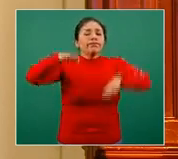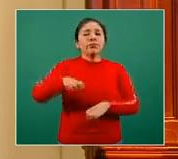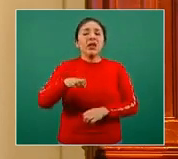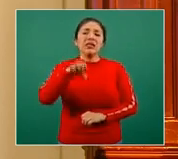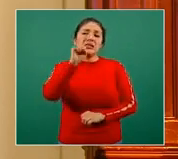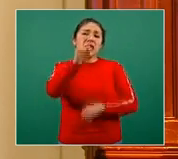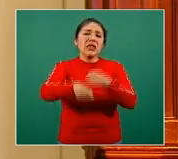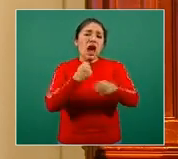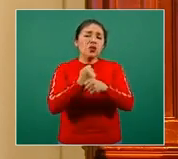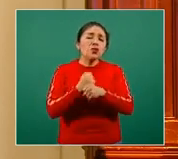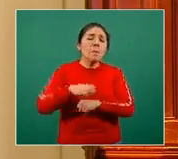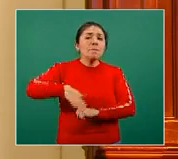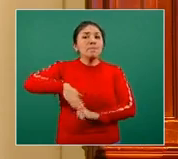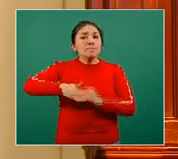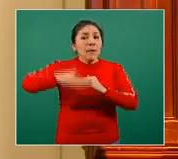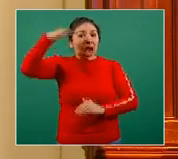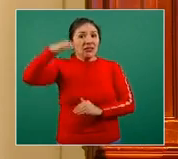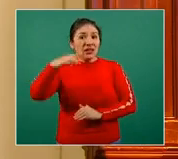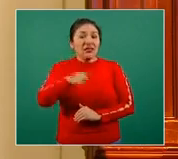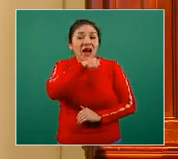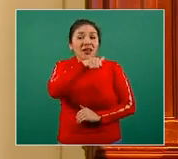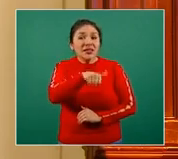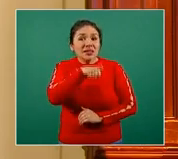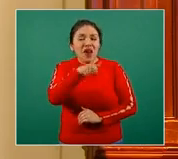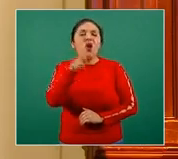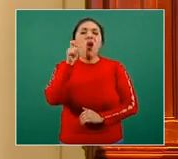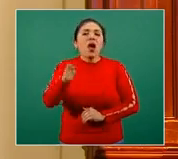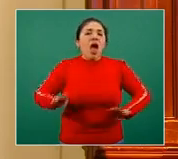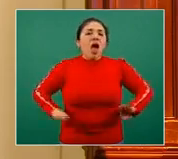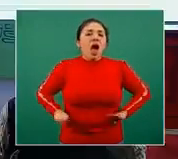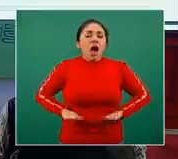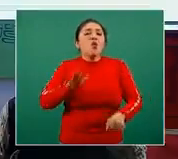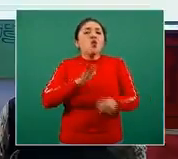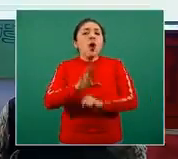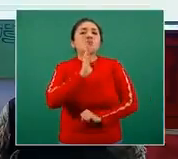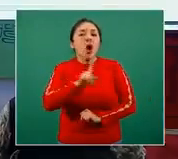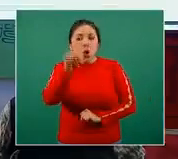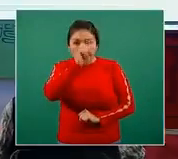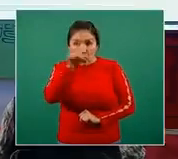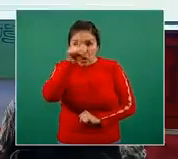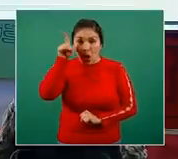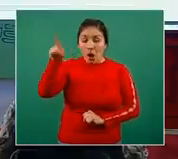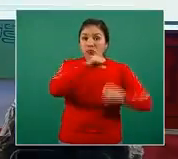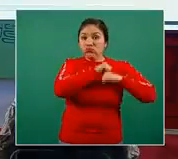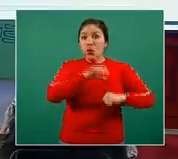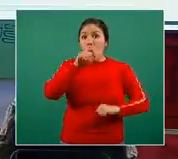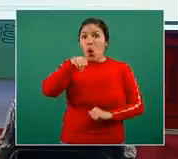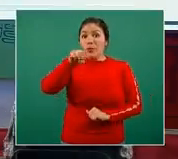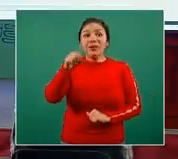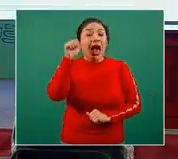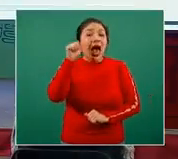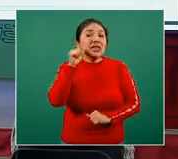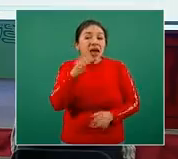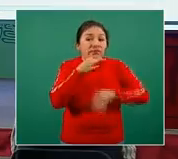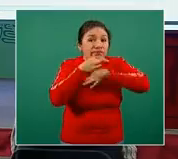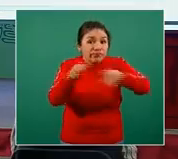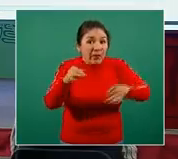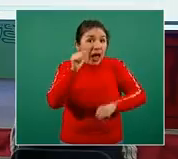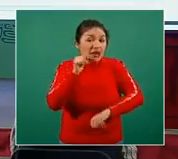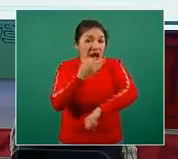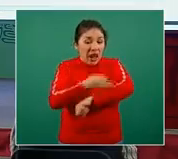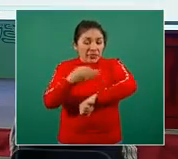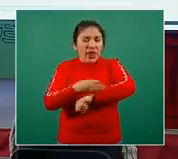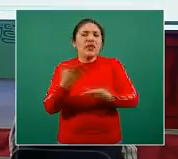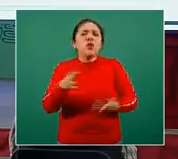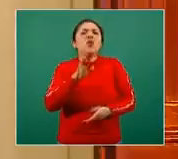personas mayores de 60 años o 65 años, y cuáles son las recomendaciones de la OMS que fueron publicadas ayer por la tarde y cuáles